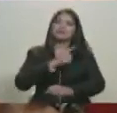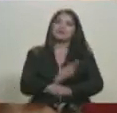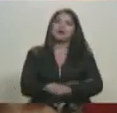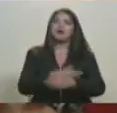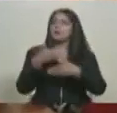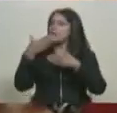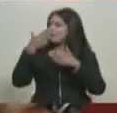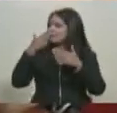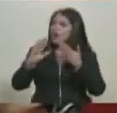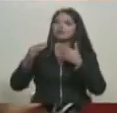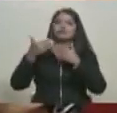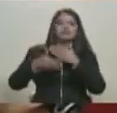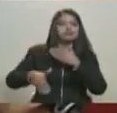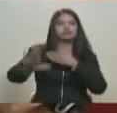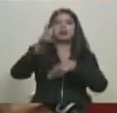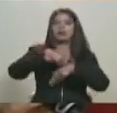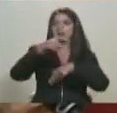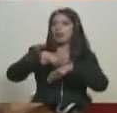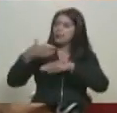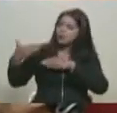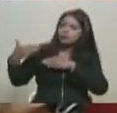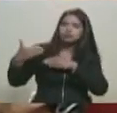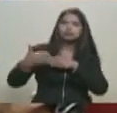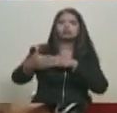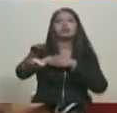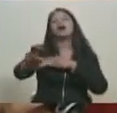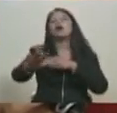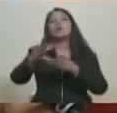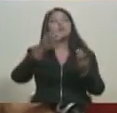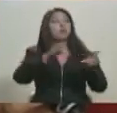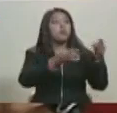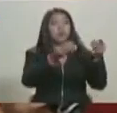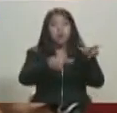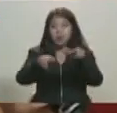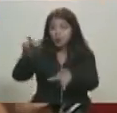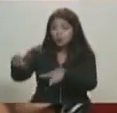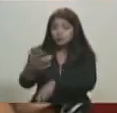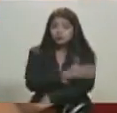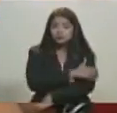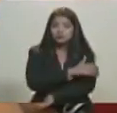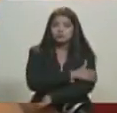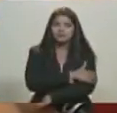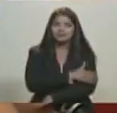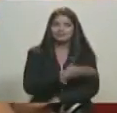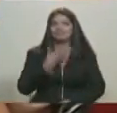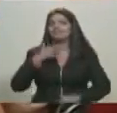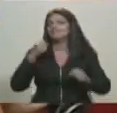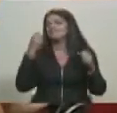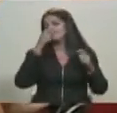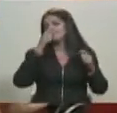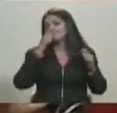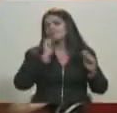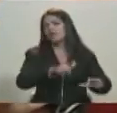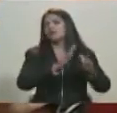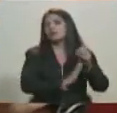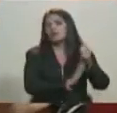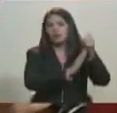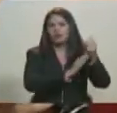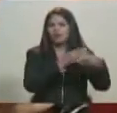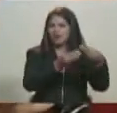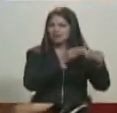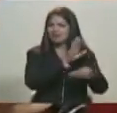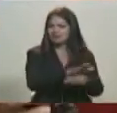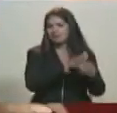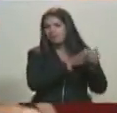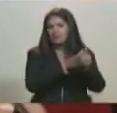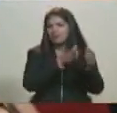el tiempo. Y ahorita, en este momento, muchos sectores de la derecha terminan despreciando a sus liderazgos cuando asumen estas posiciones de llevarlo